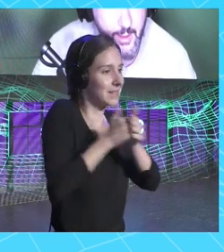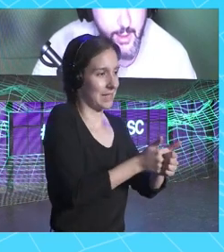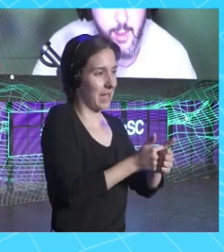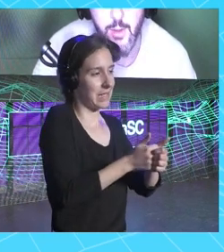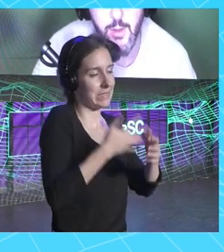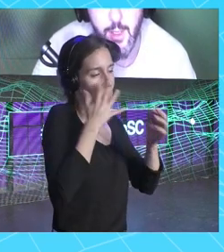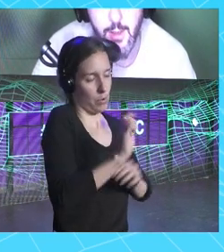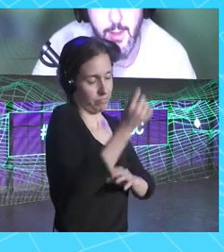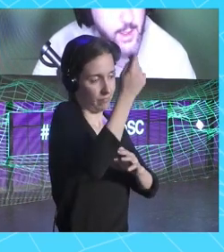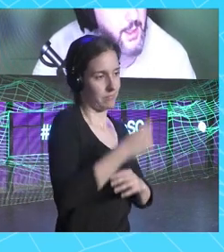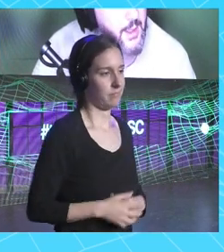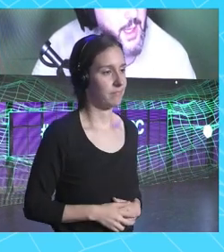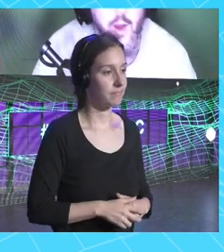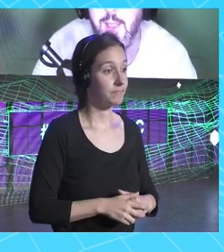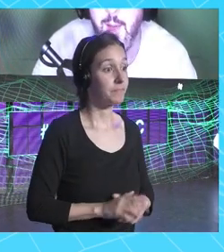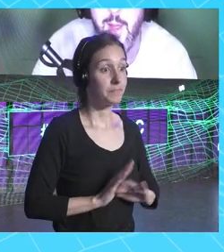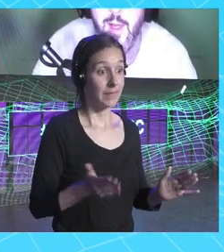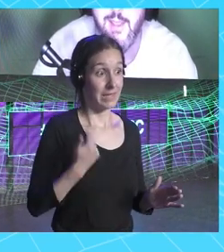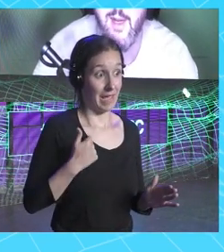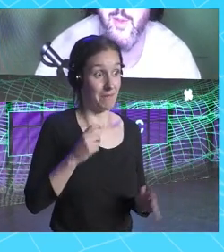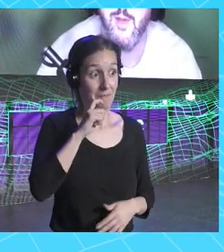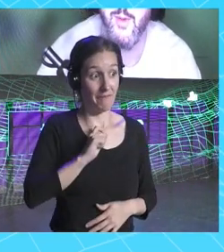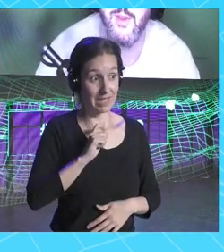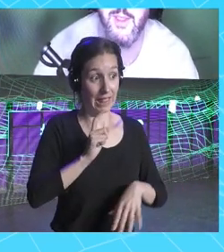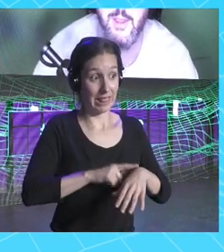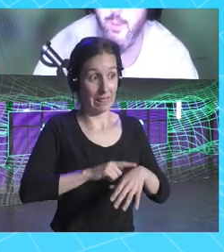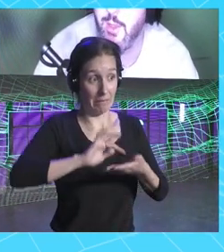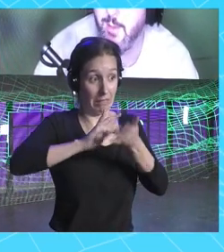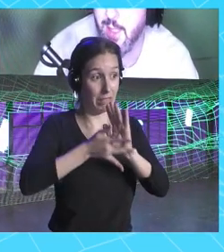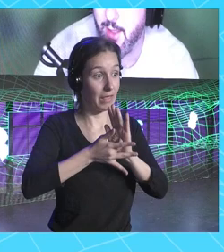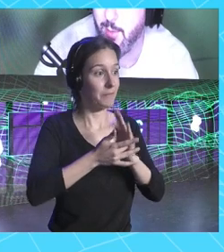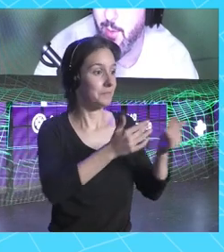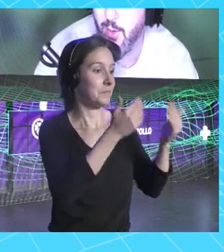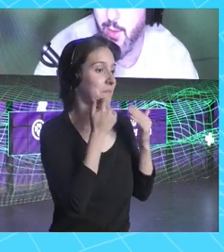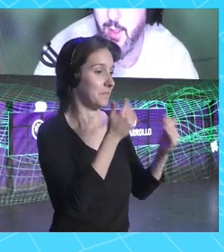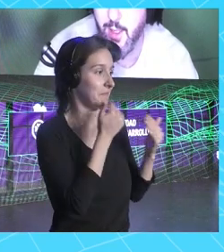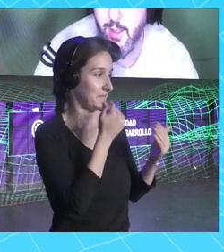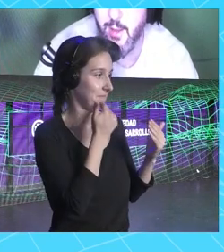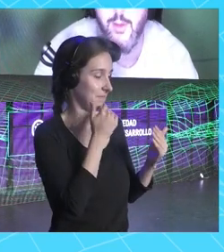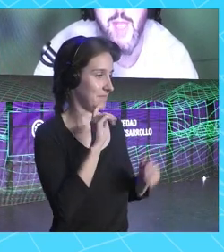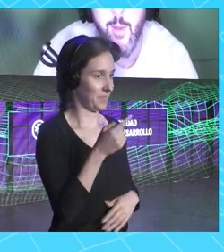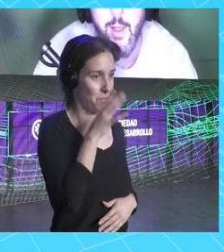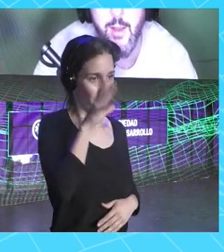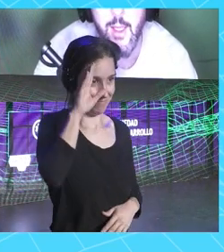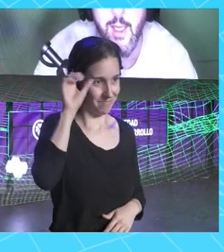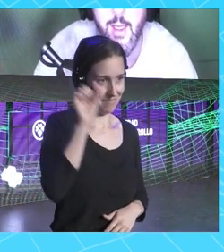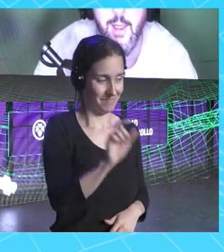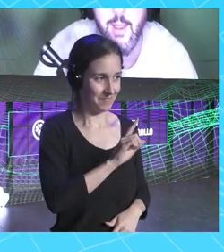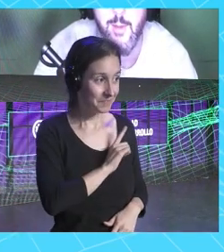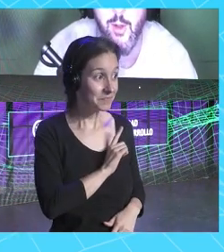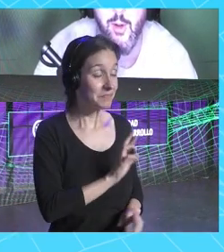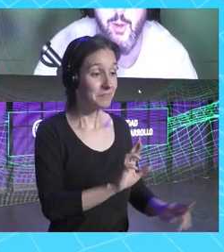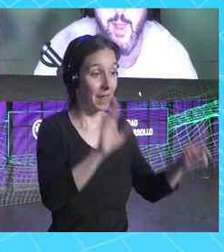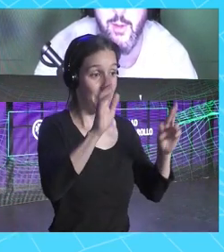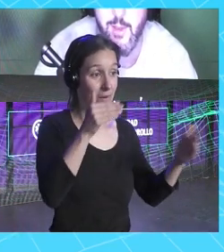vuestros intereses ahora sí ya me dicen que se ha acabado mi tiempo Muchísimas gracias por escucharme y espero